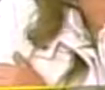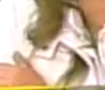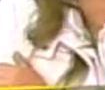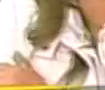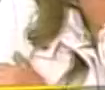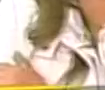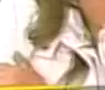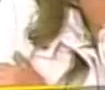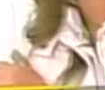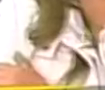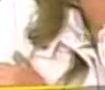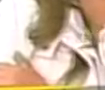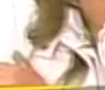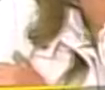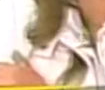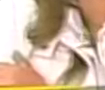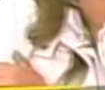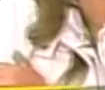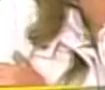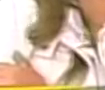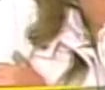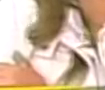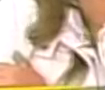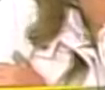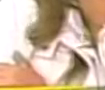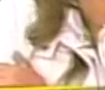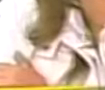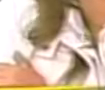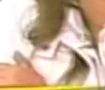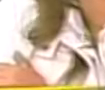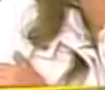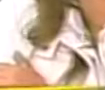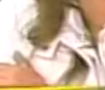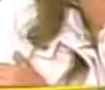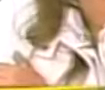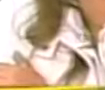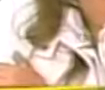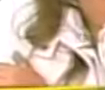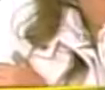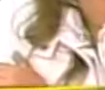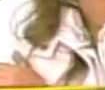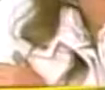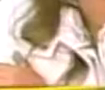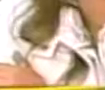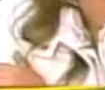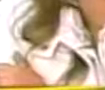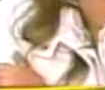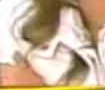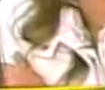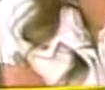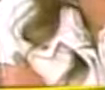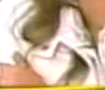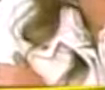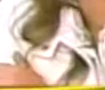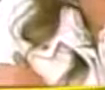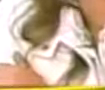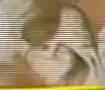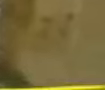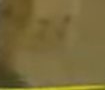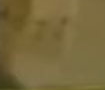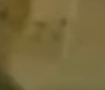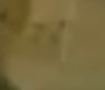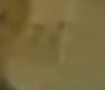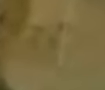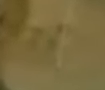diseño y ejercicio de investigaciones científicas y desarrollos asociados a las necesidades de la